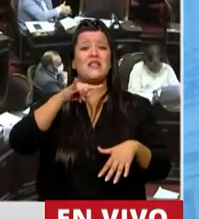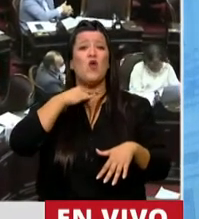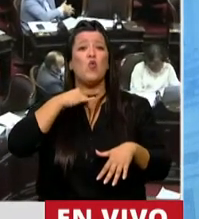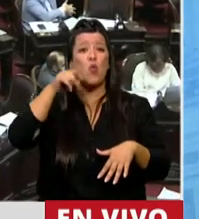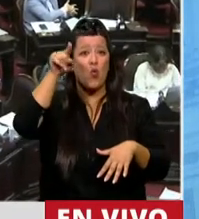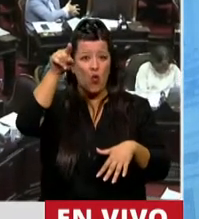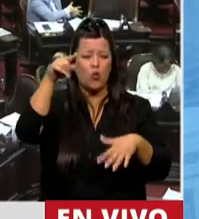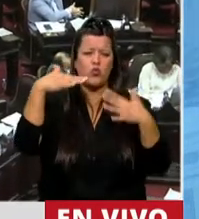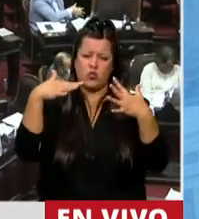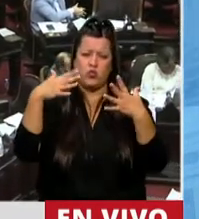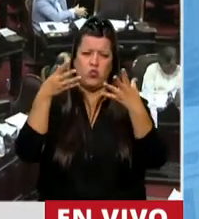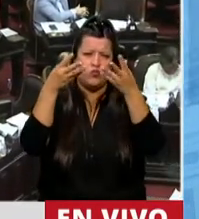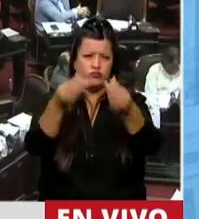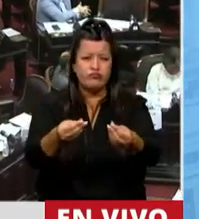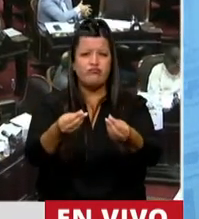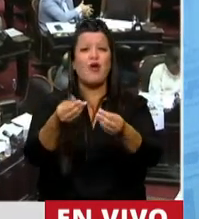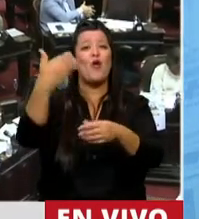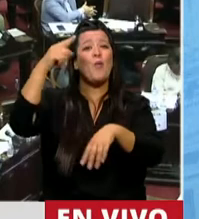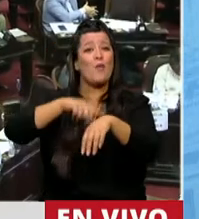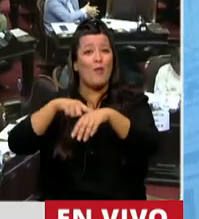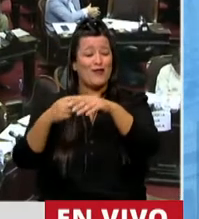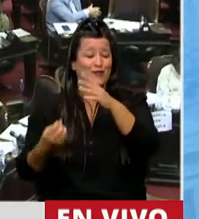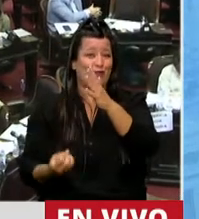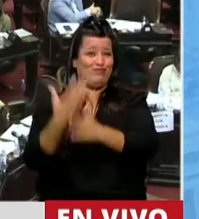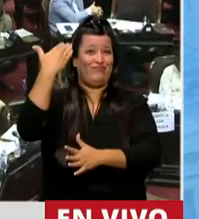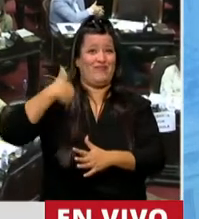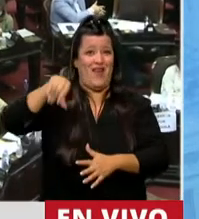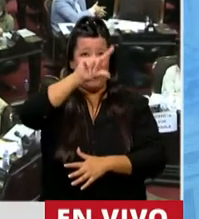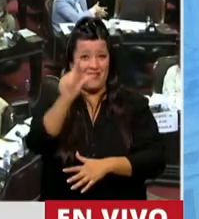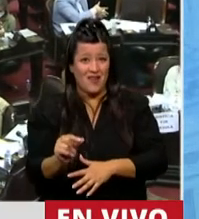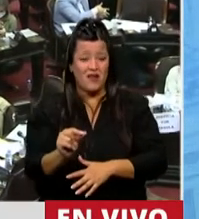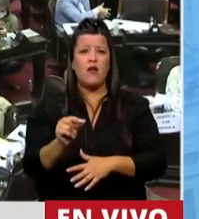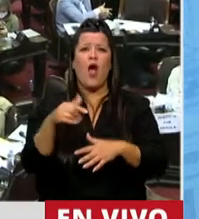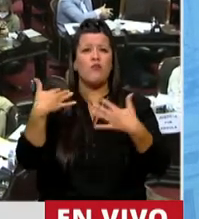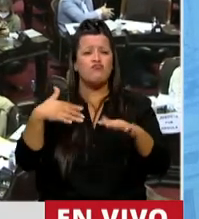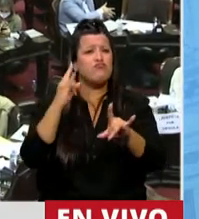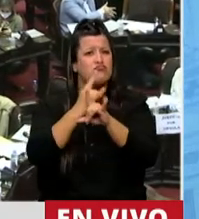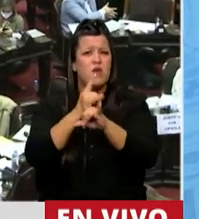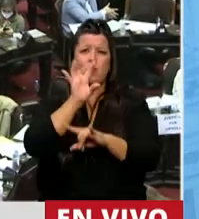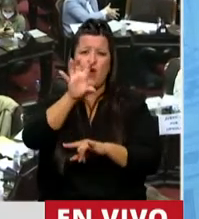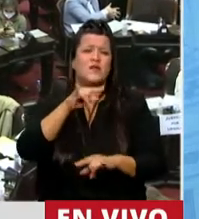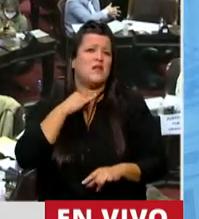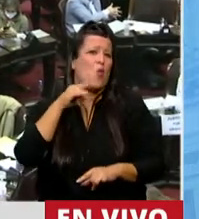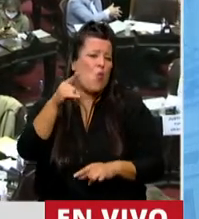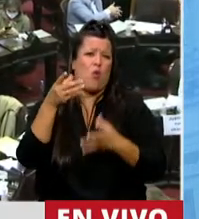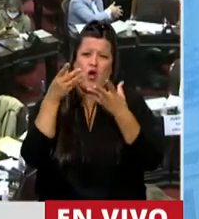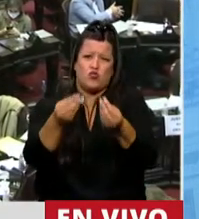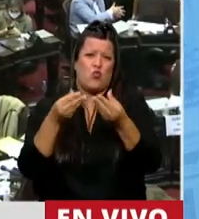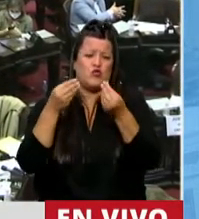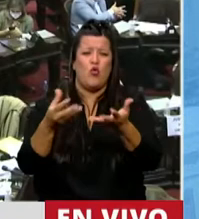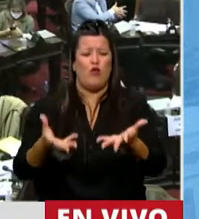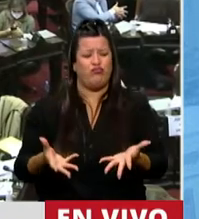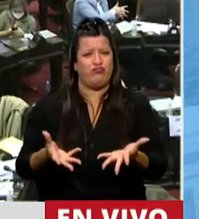este sentido, que desde el nacimiento de la patria viene contribuyendo a la